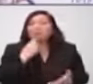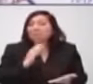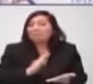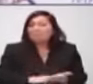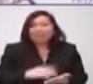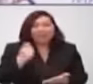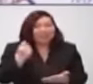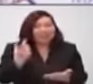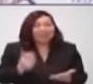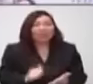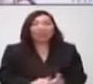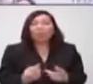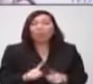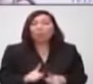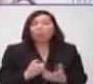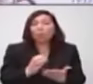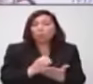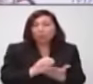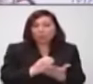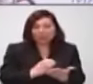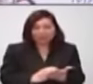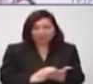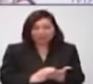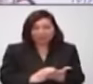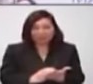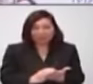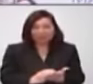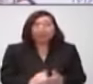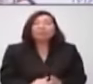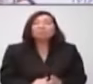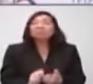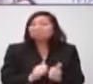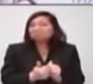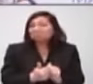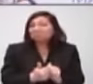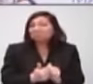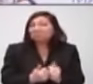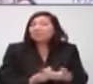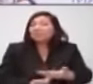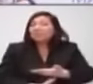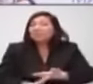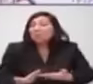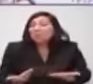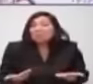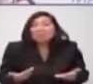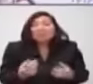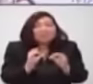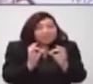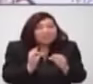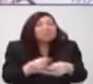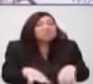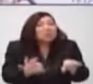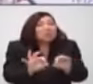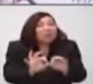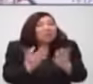Pero yo entiendo, señor presidente, que cuando un contrato de concesión de esta magnitud se cambia o se renegocia, es importante